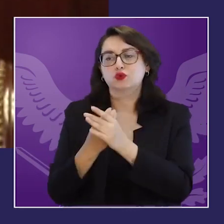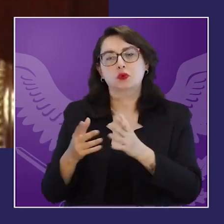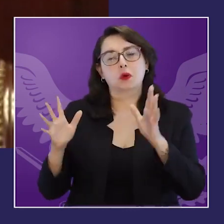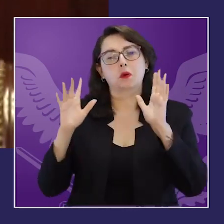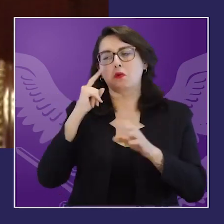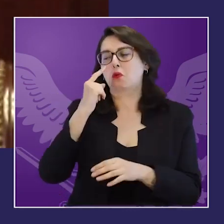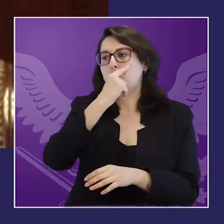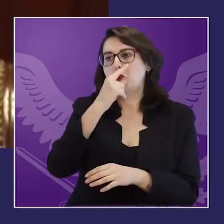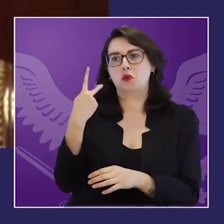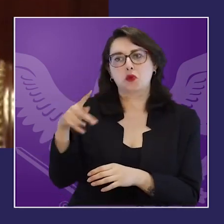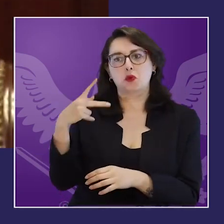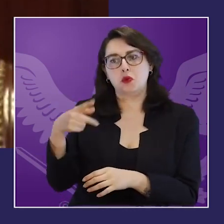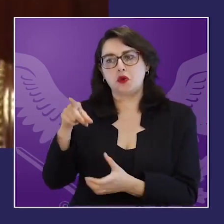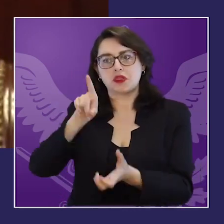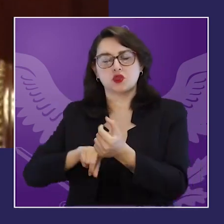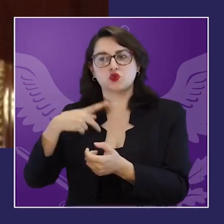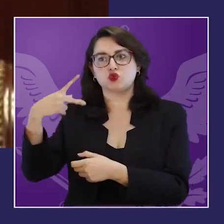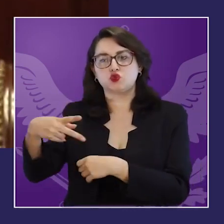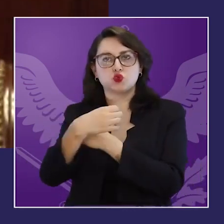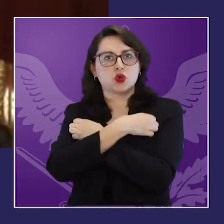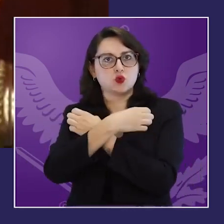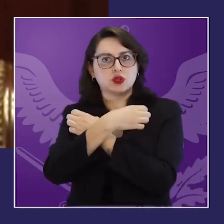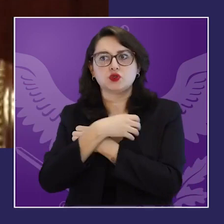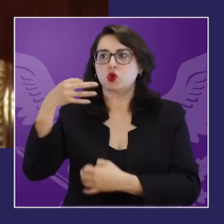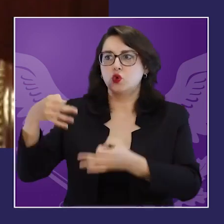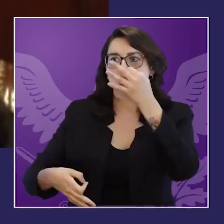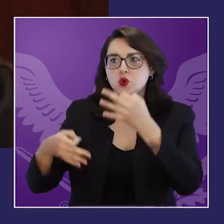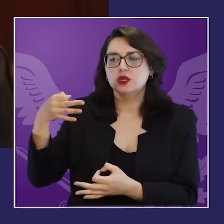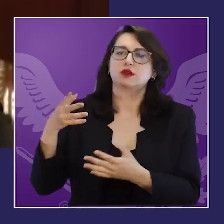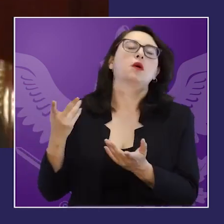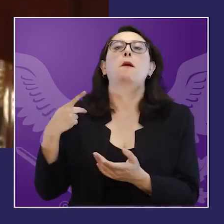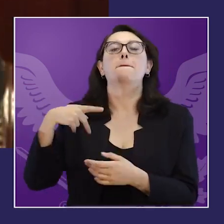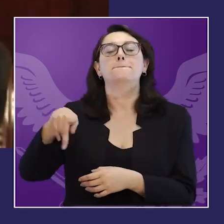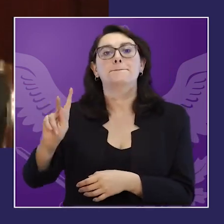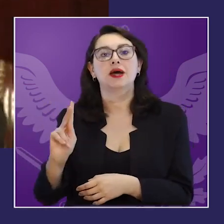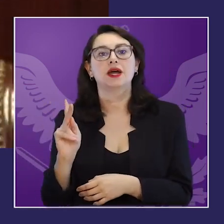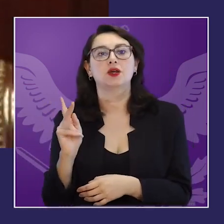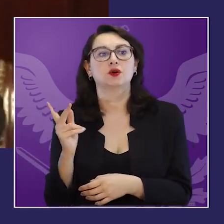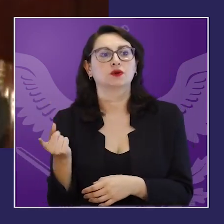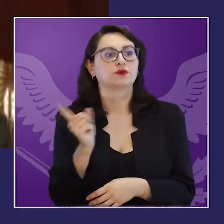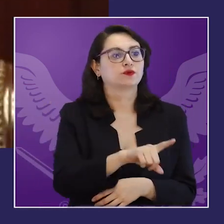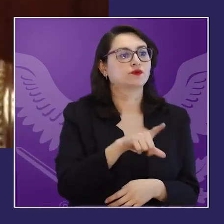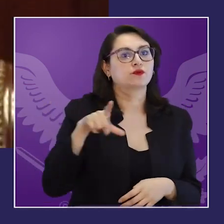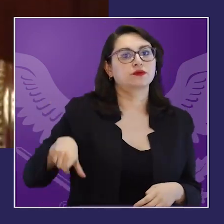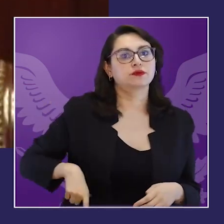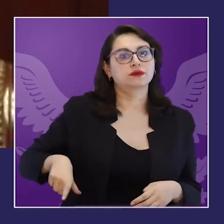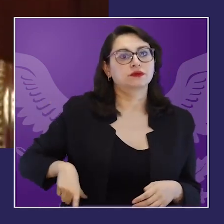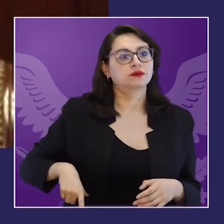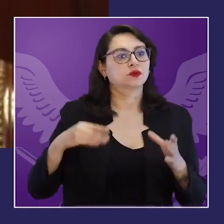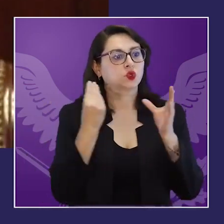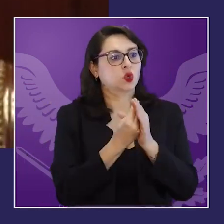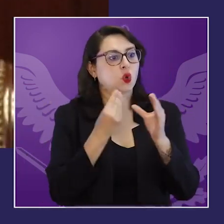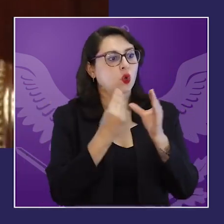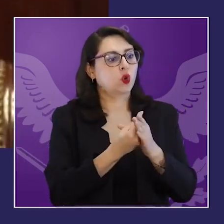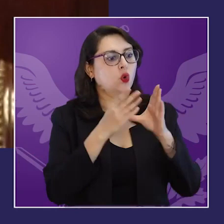a estas situaciones. ¿Cómo se forman, cómo se capacitan? Eso será responsabilidad de la Judicatura, del Ministerio de Justicia y demás.